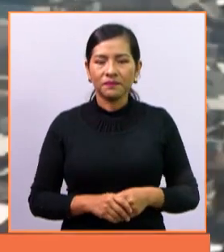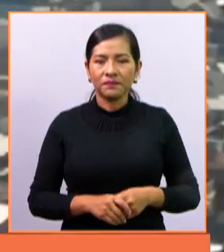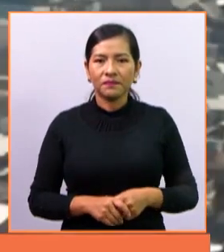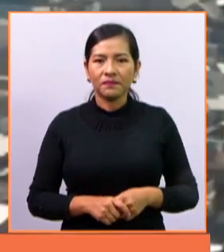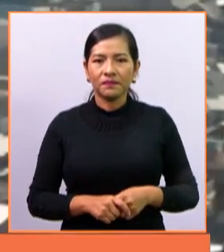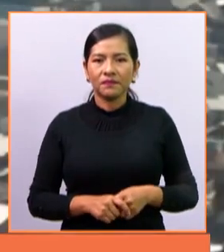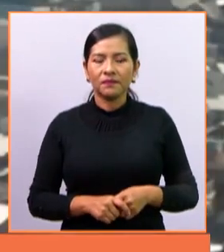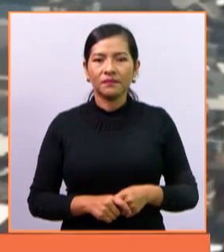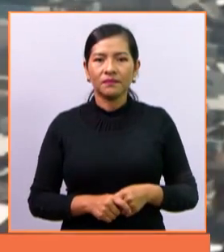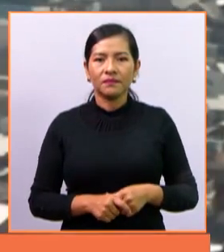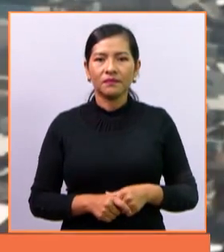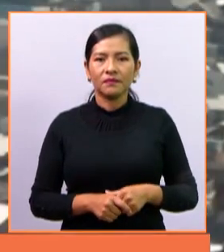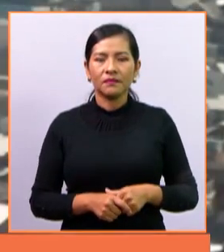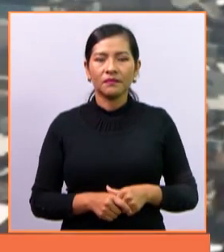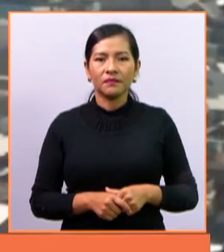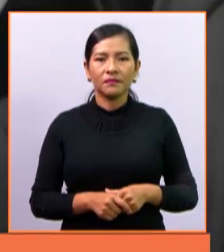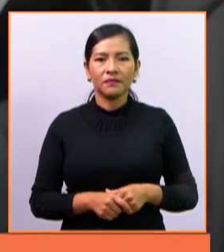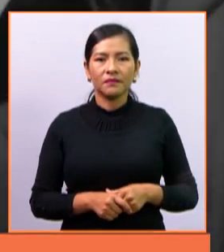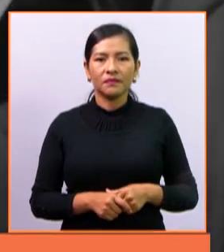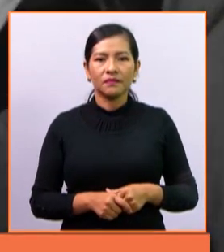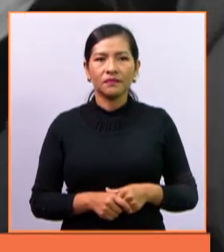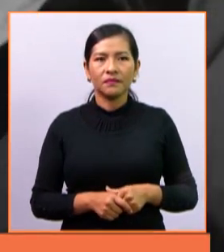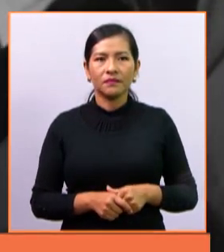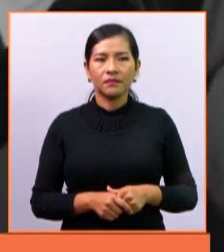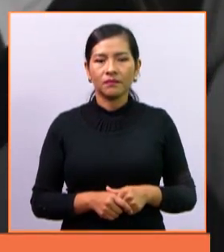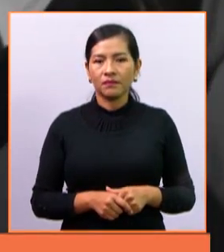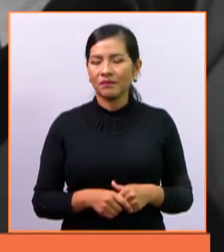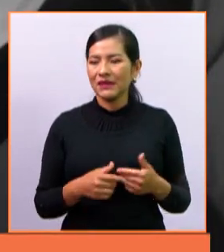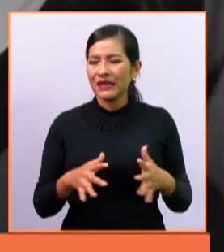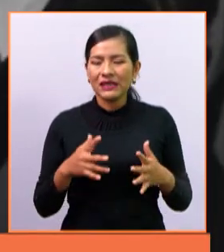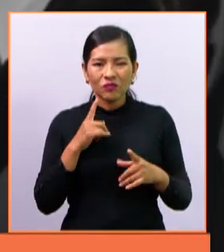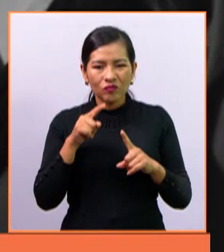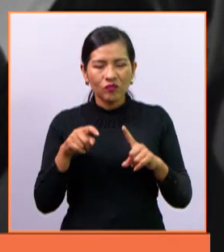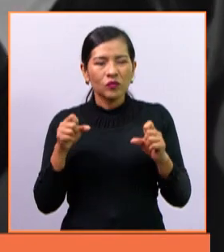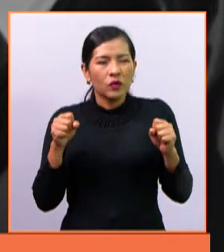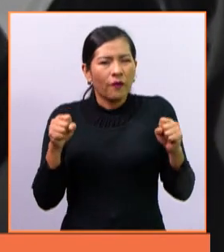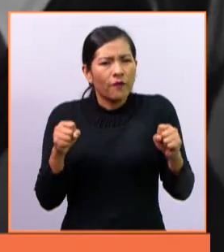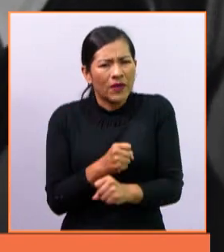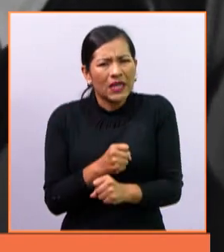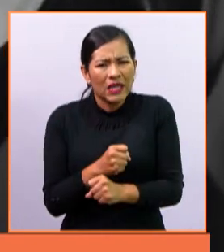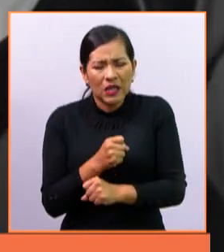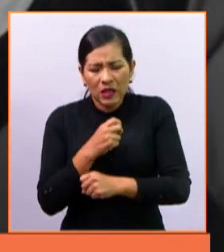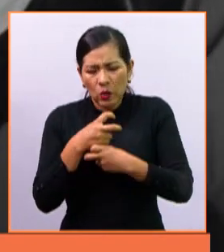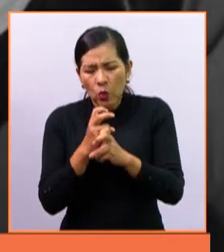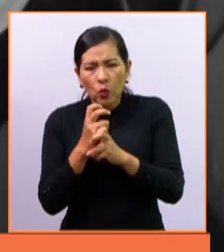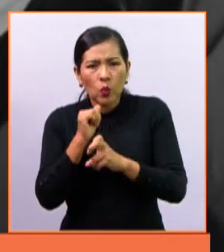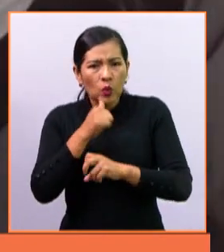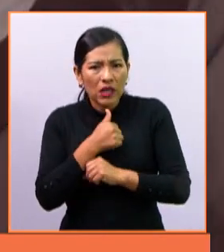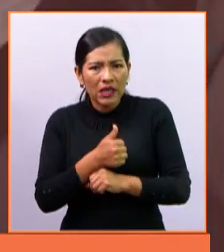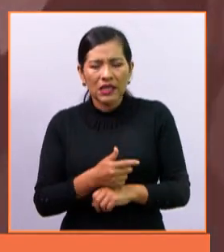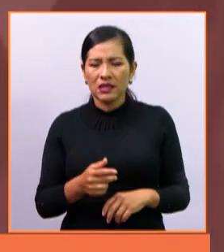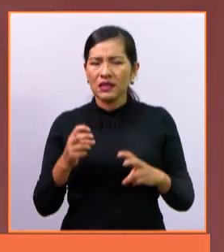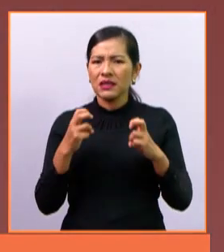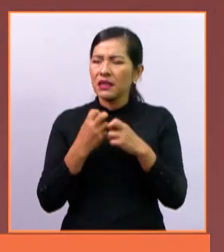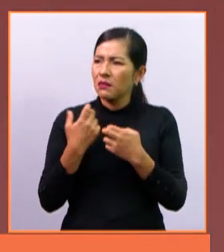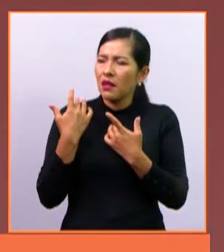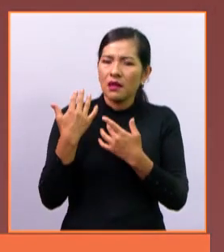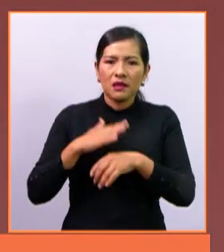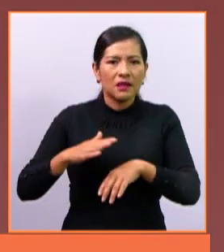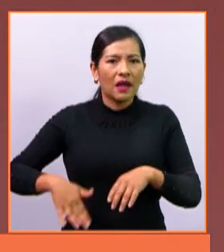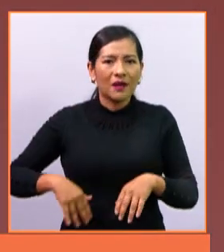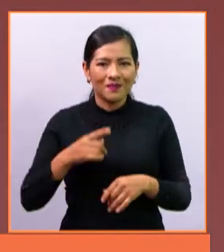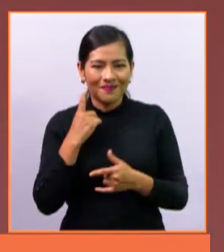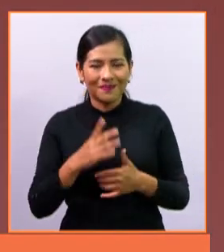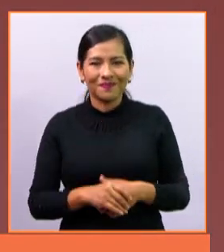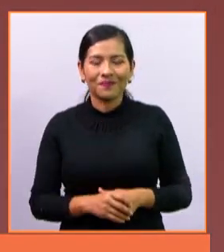don't love you anymore. It's not the end of the world. Estoy congelando hasta los huesos. ¿Qué puede estar haciendo Freddy que se tarda tanto? En